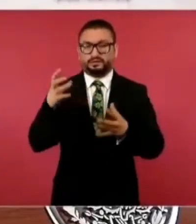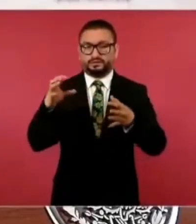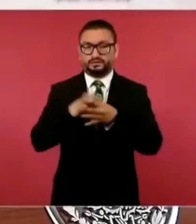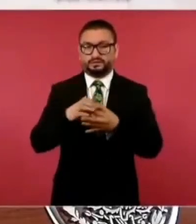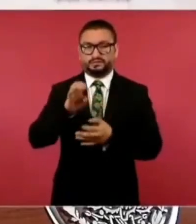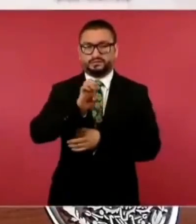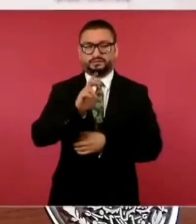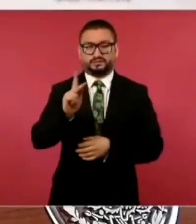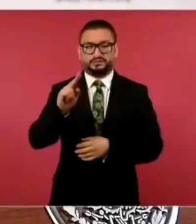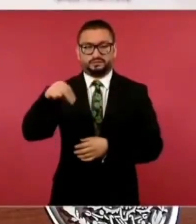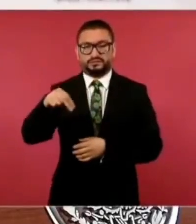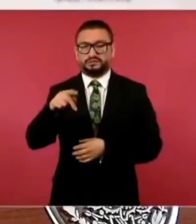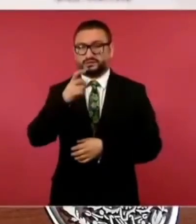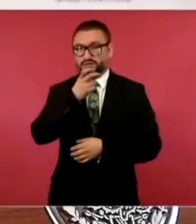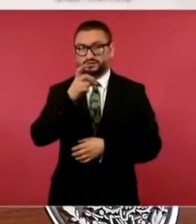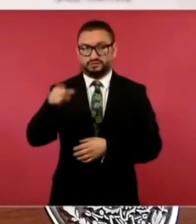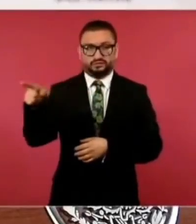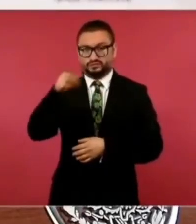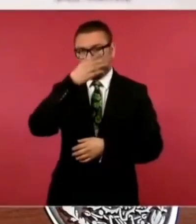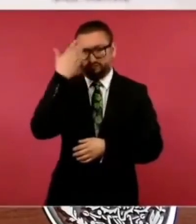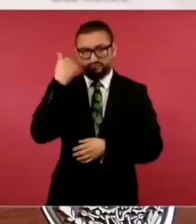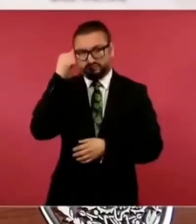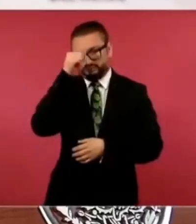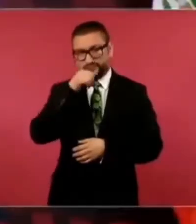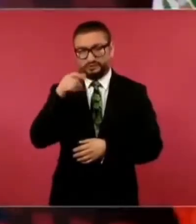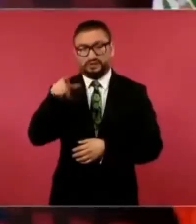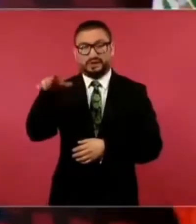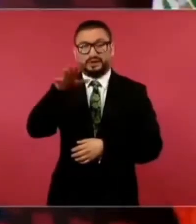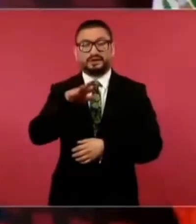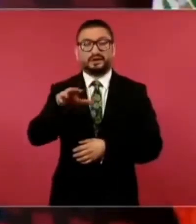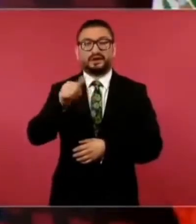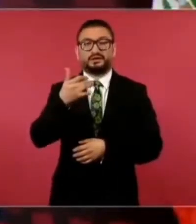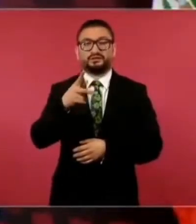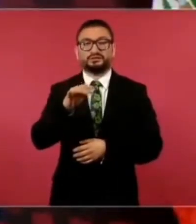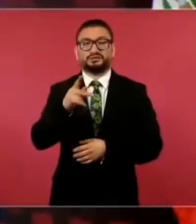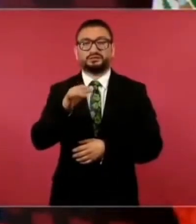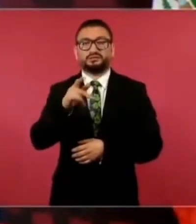eso no lo saben los padres de Ayotzinapa,